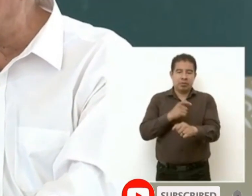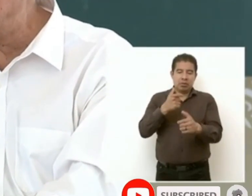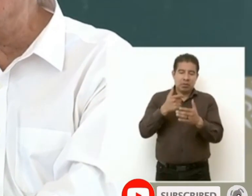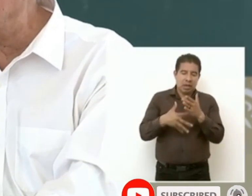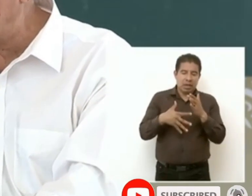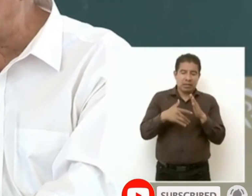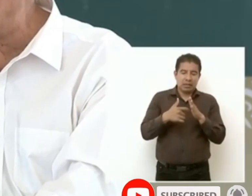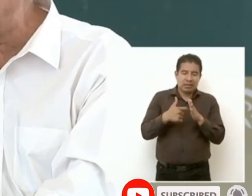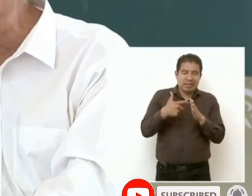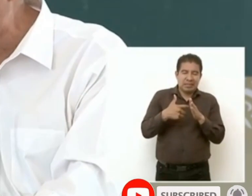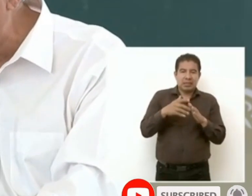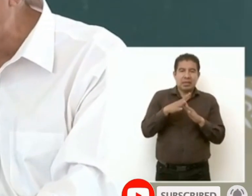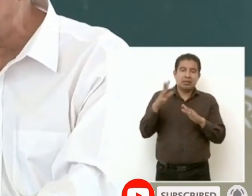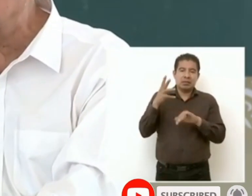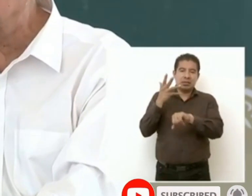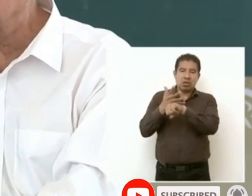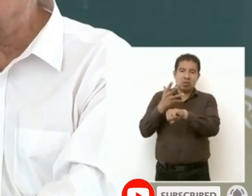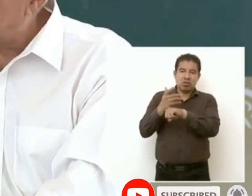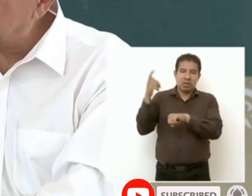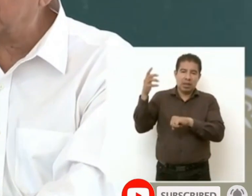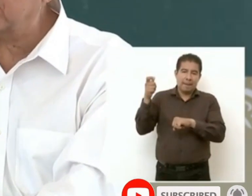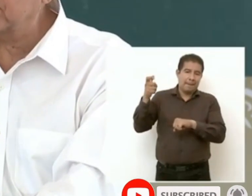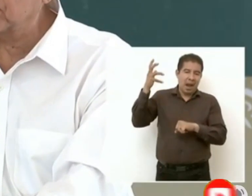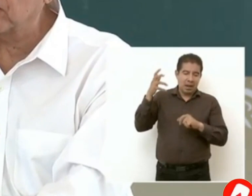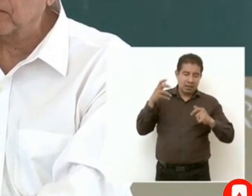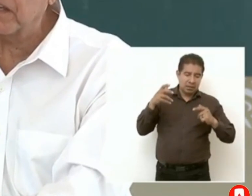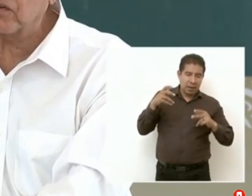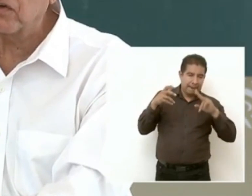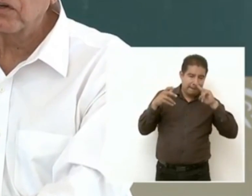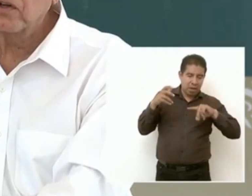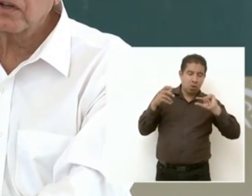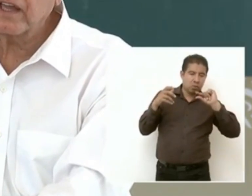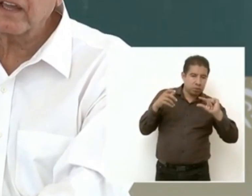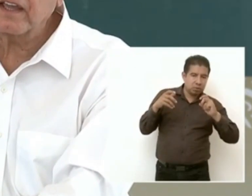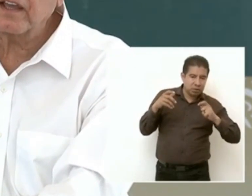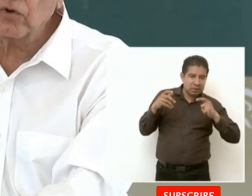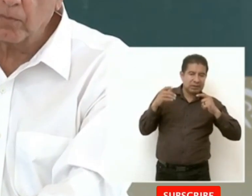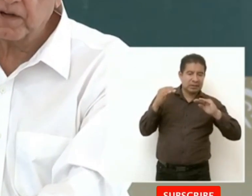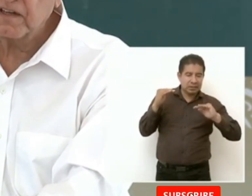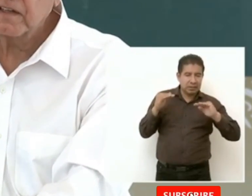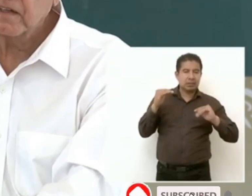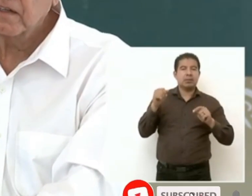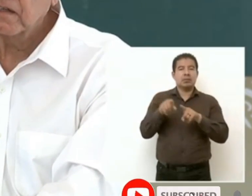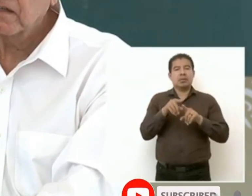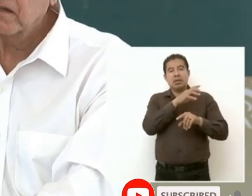la inflación en México que en Estados Unidos y es más baja la inflación en México que en